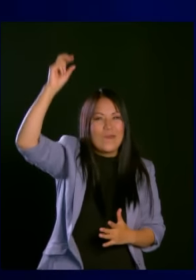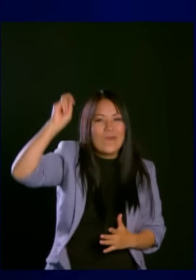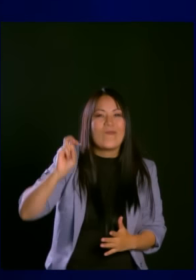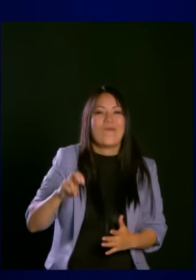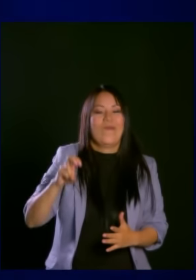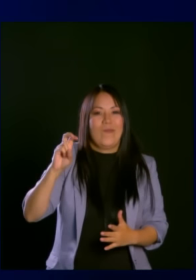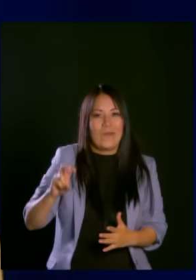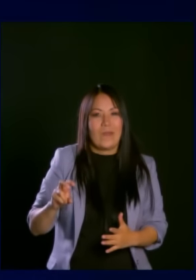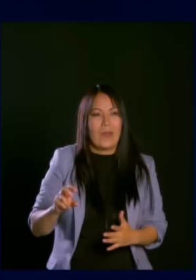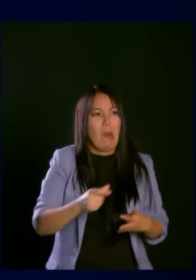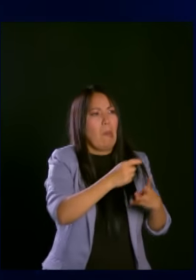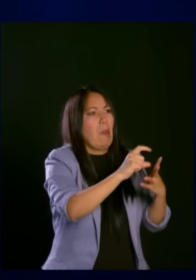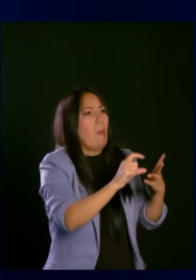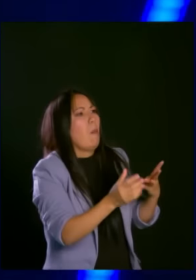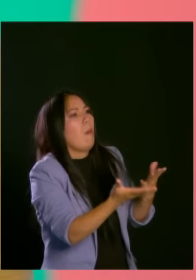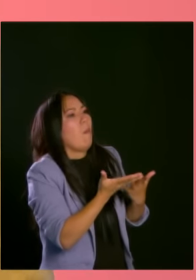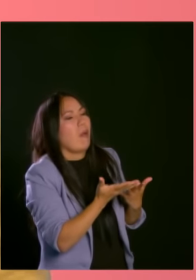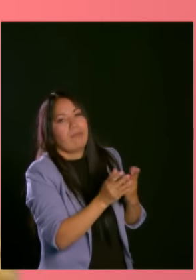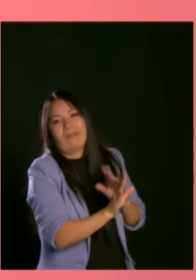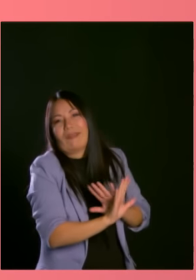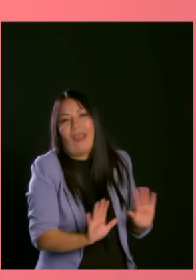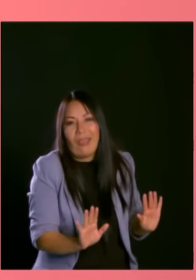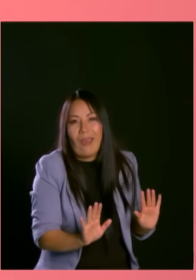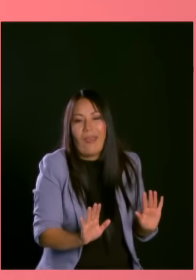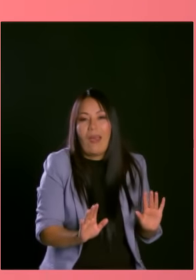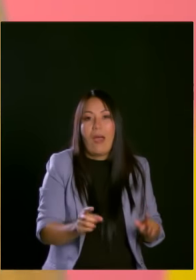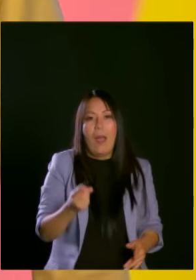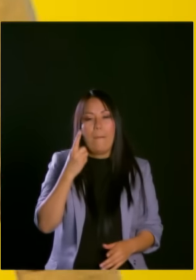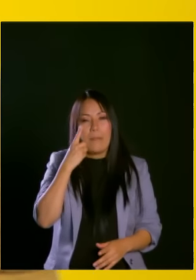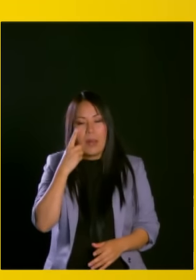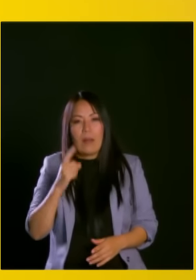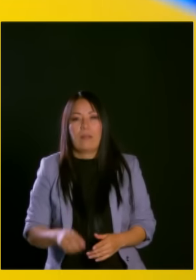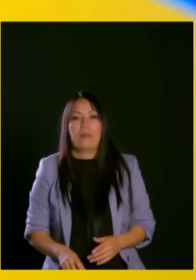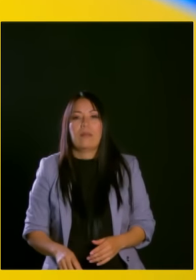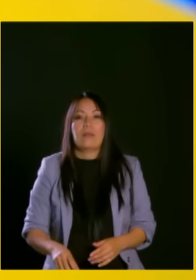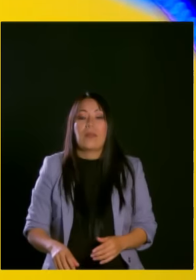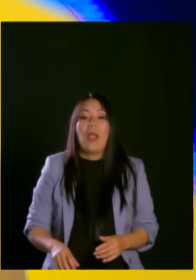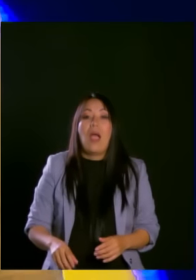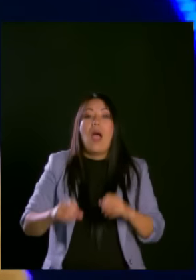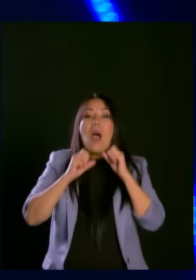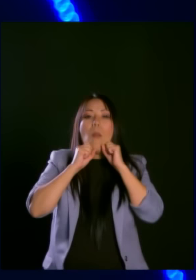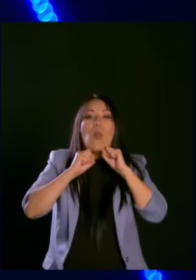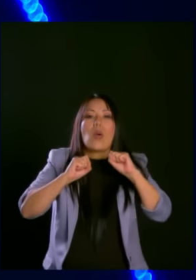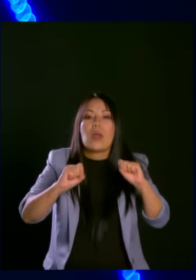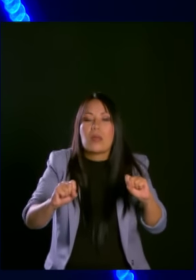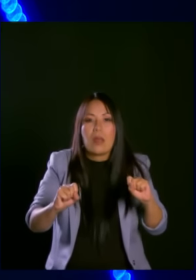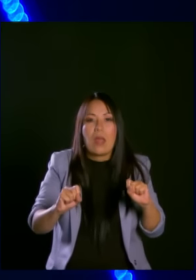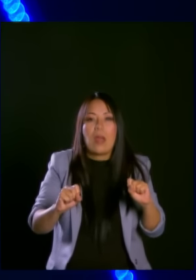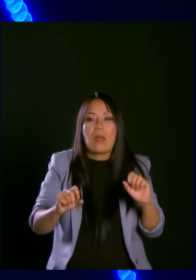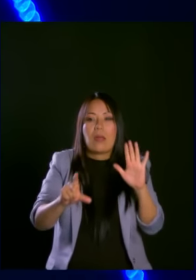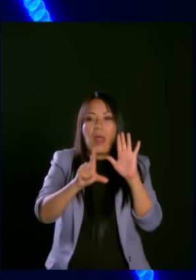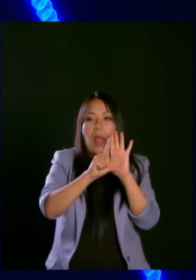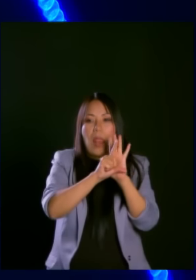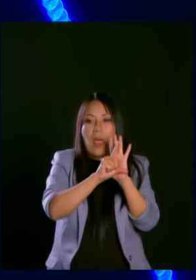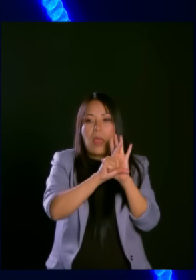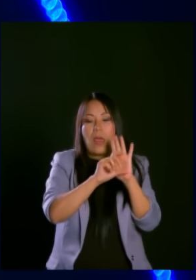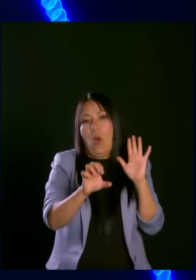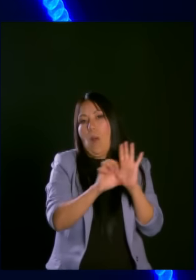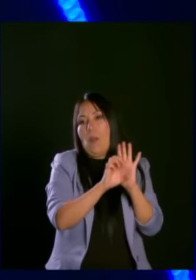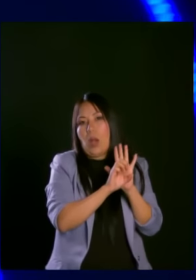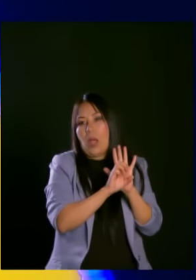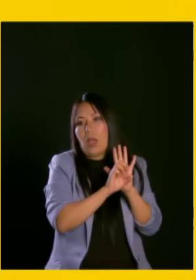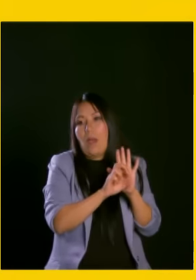Y quiero que pongas atención. La ley te la puede dar un hombre, Moisés. Las reglas te la puede poner una institución,